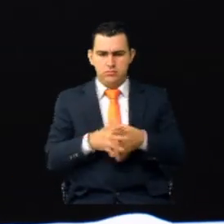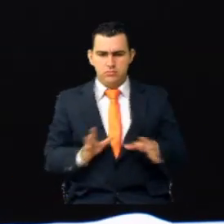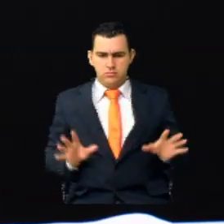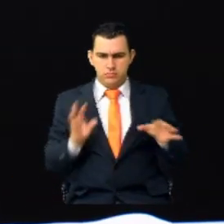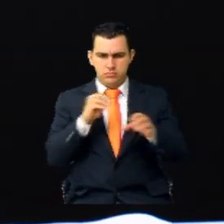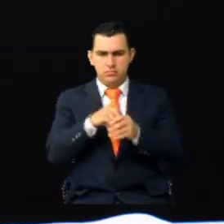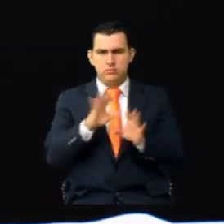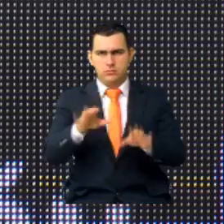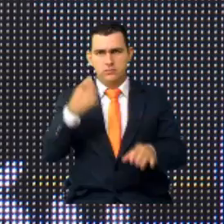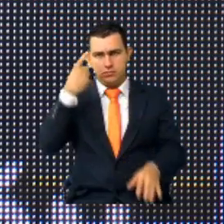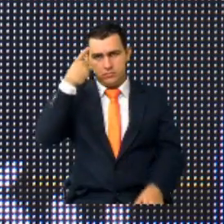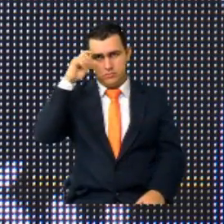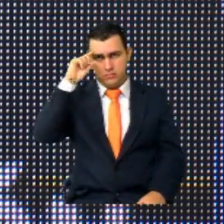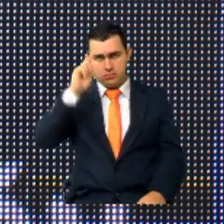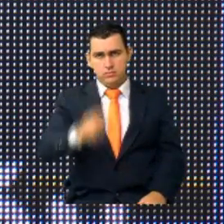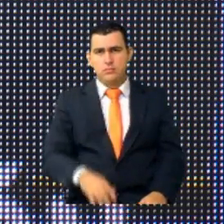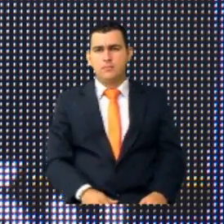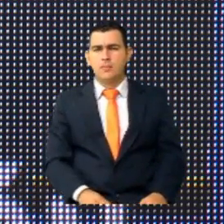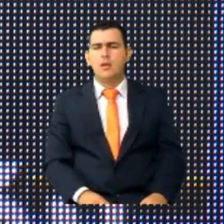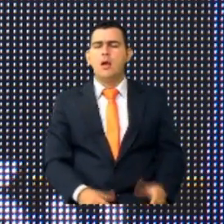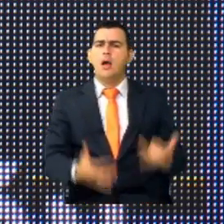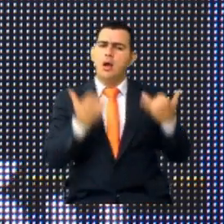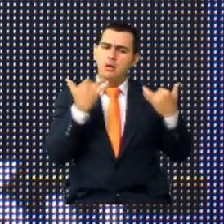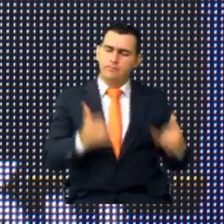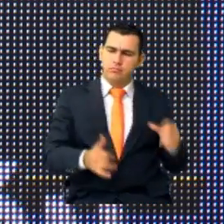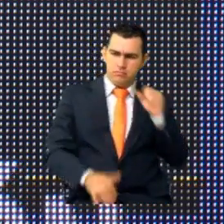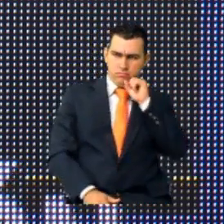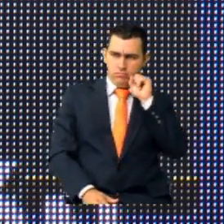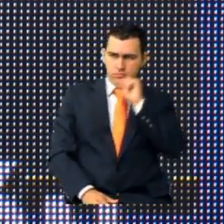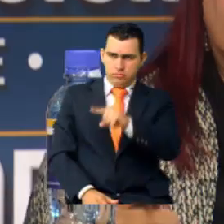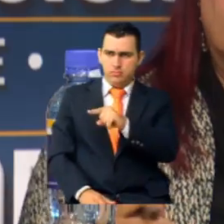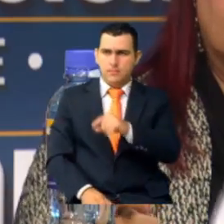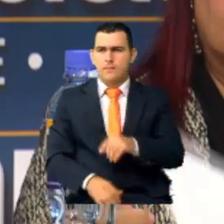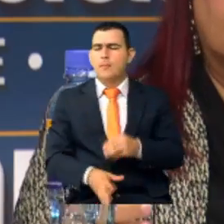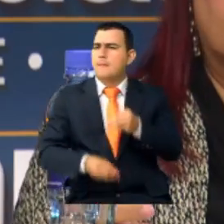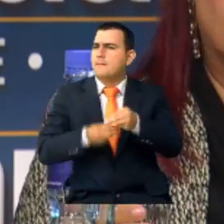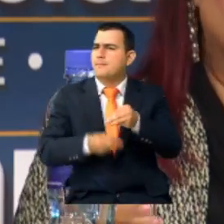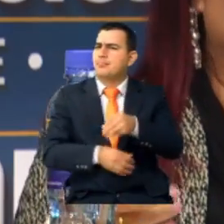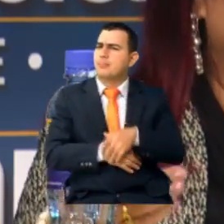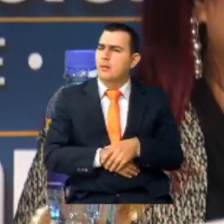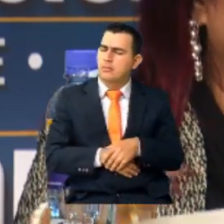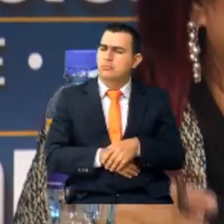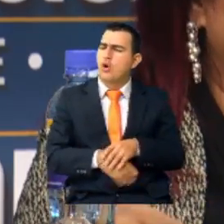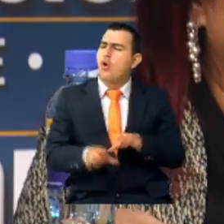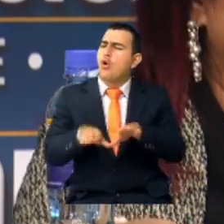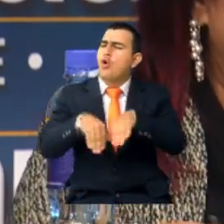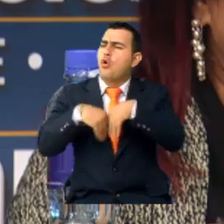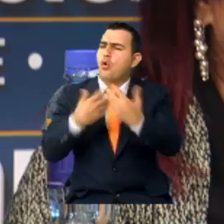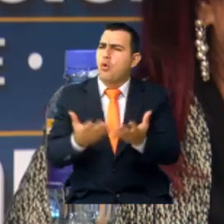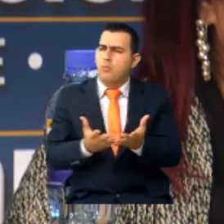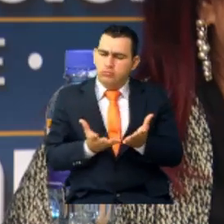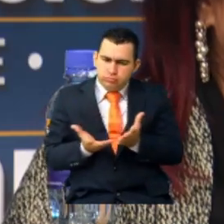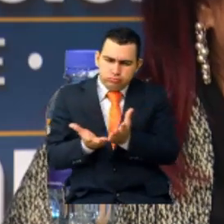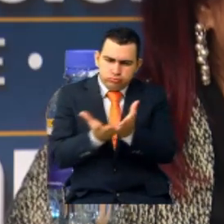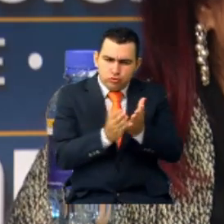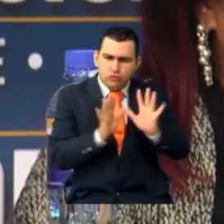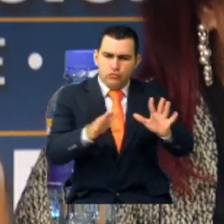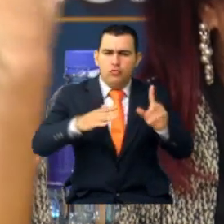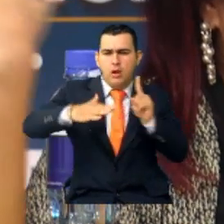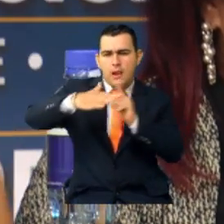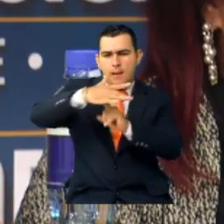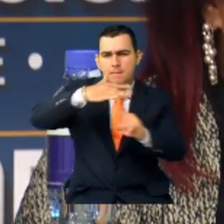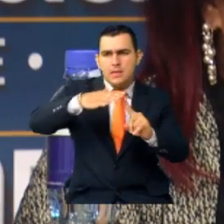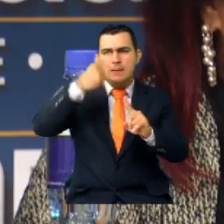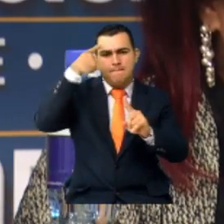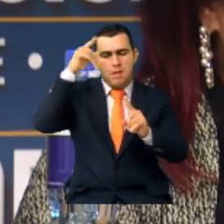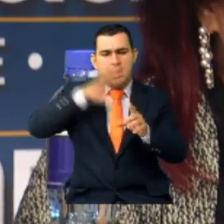precisamente el sistema. Yanid, es tiempo de la contrapregunta para la candidata Janet Mojica. Candidata, ¿cómo crear el ambiente propicio en el magisterio para